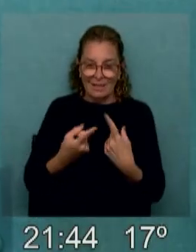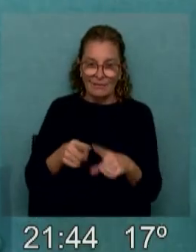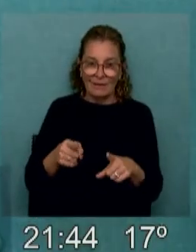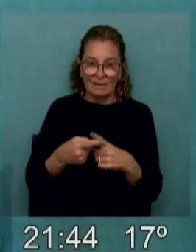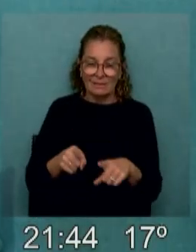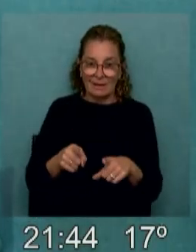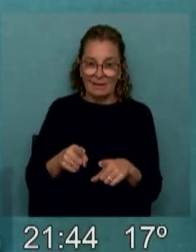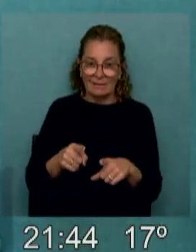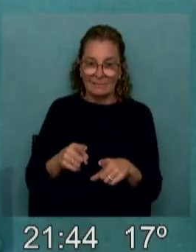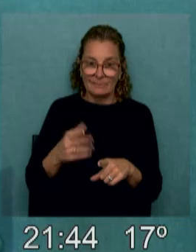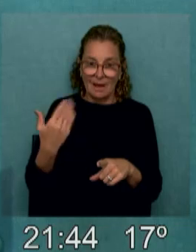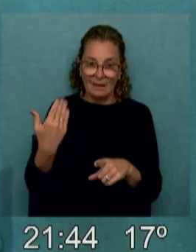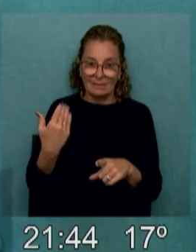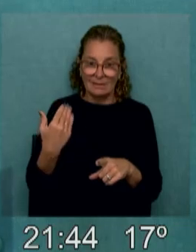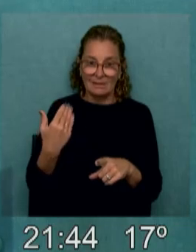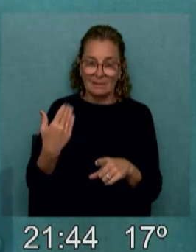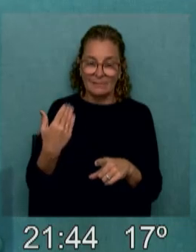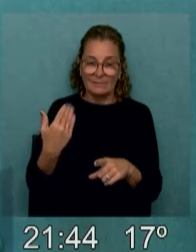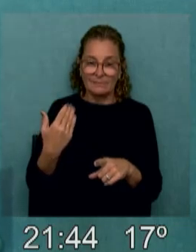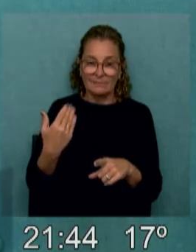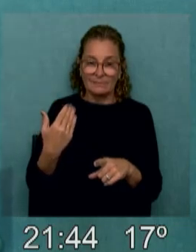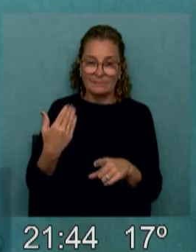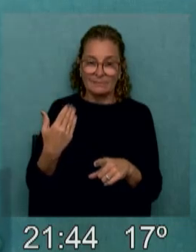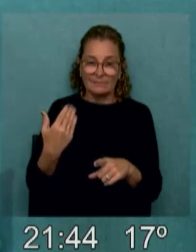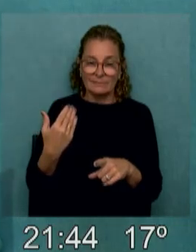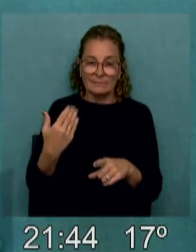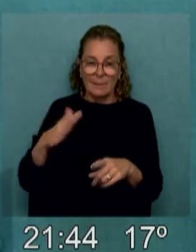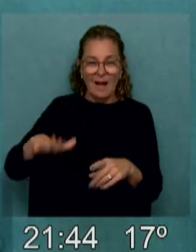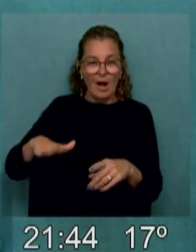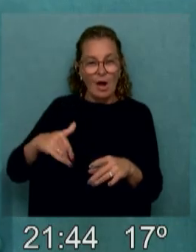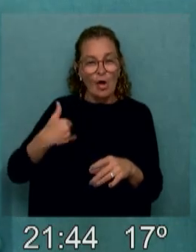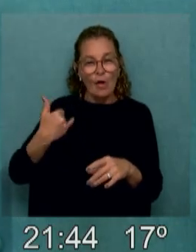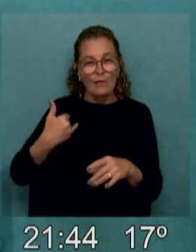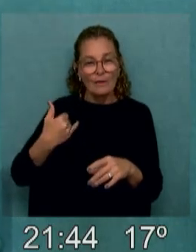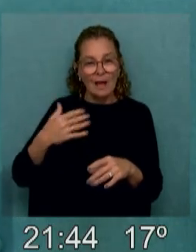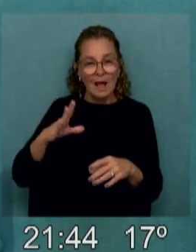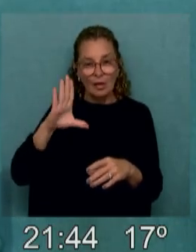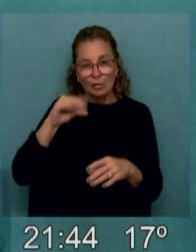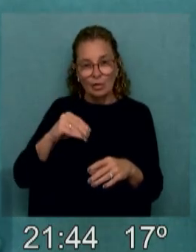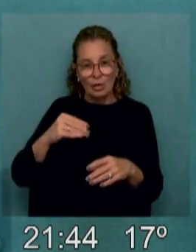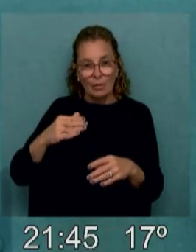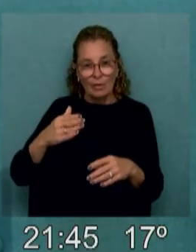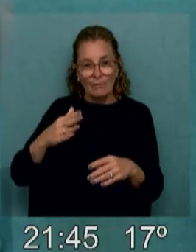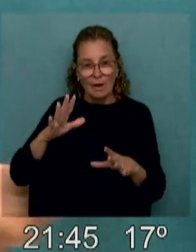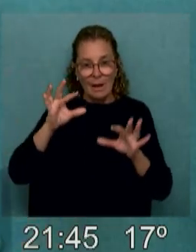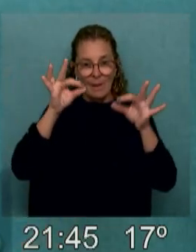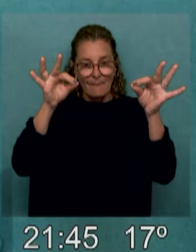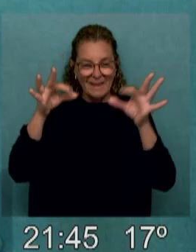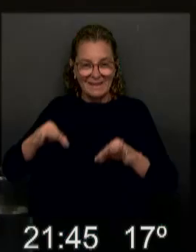que manejabas en ese momento de más guacho. De repente estás dispuesto a todo, a salir a pegar afiches, a